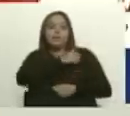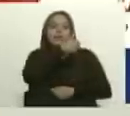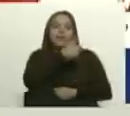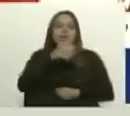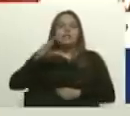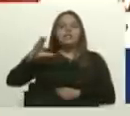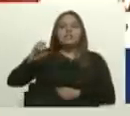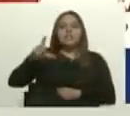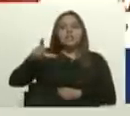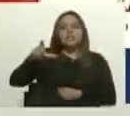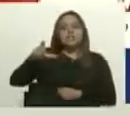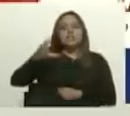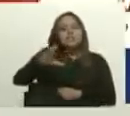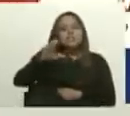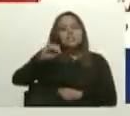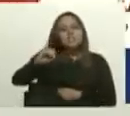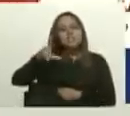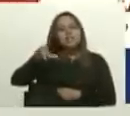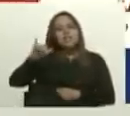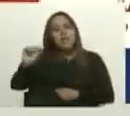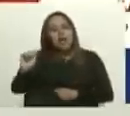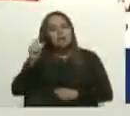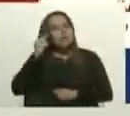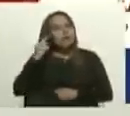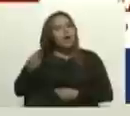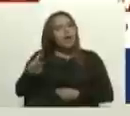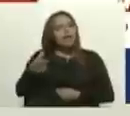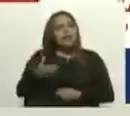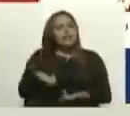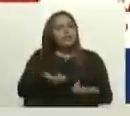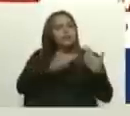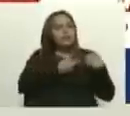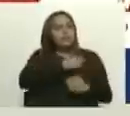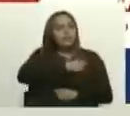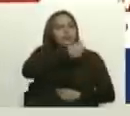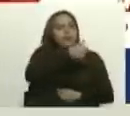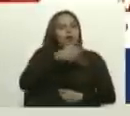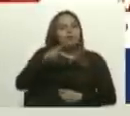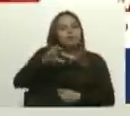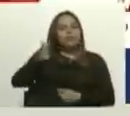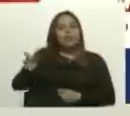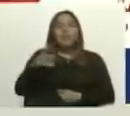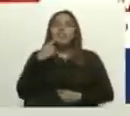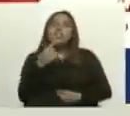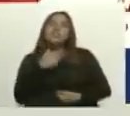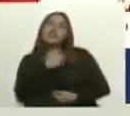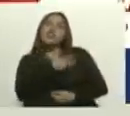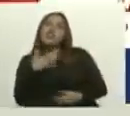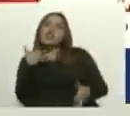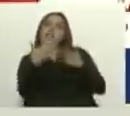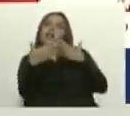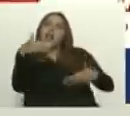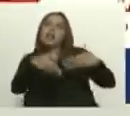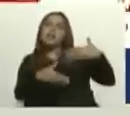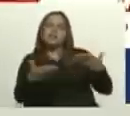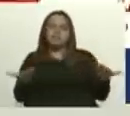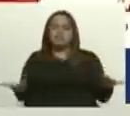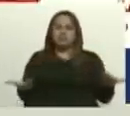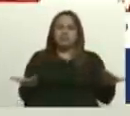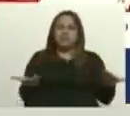Cecilia. Muchos de los reclamos, transparencia. Transparencia nada, en las elecciones